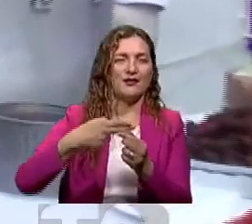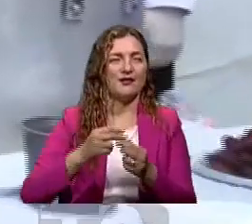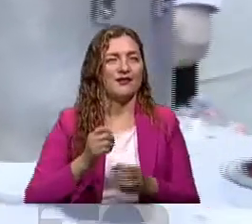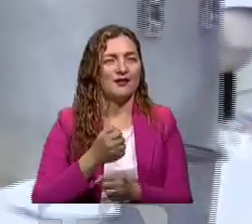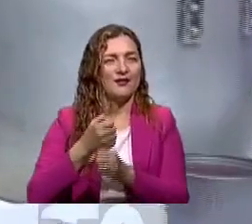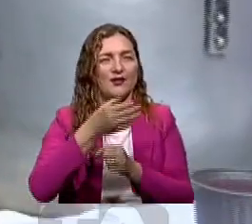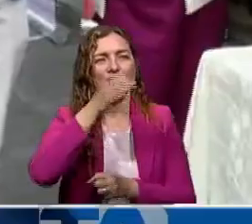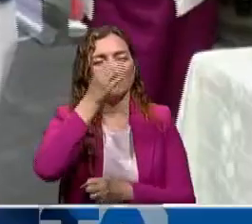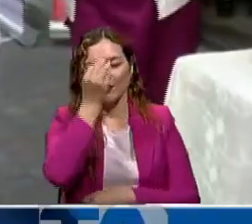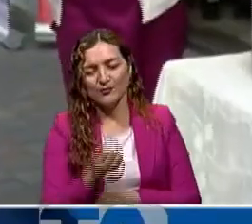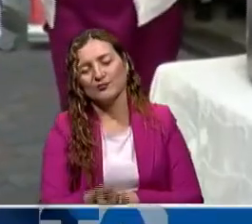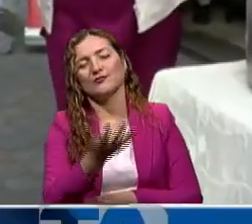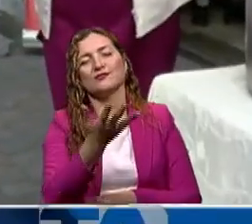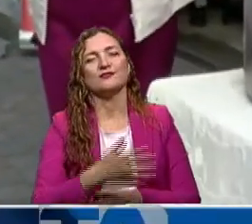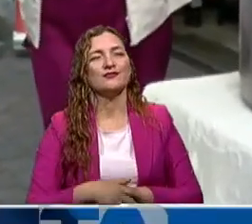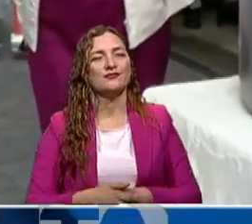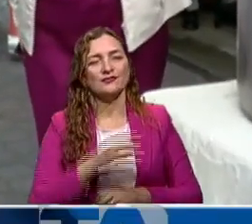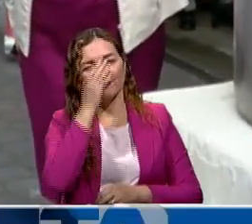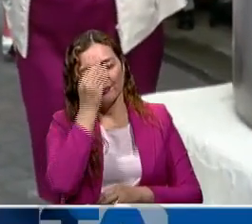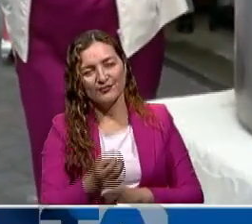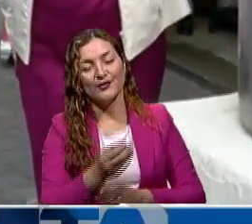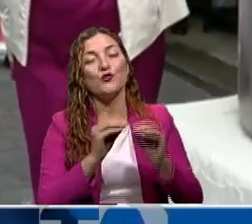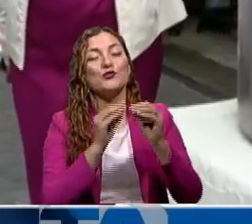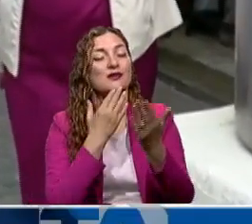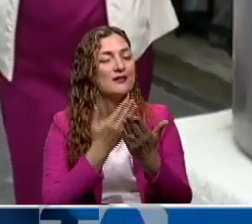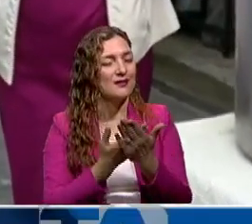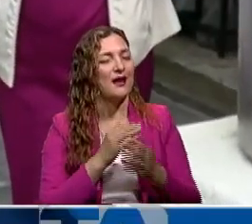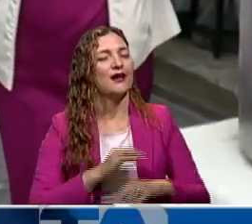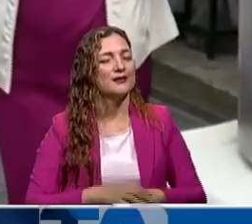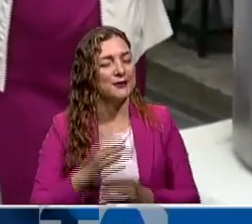colada morada. Muy buenos días. Buenos días, Gustavo. Muchísimas gracias por la información.